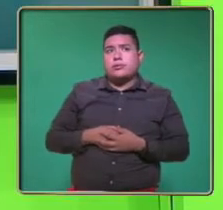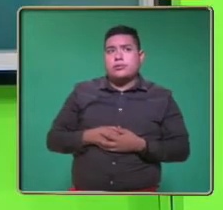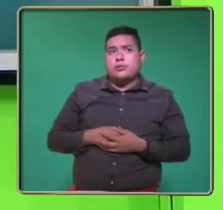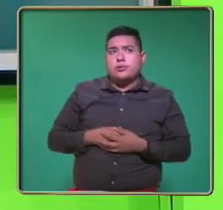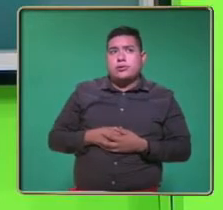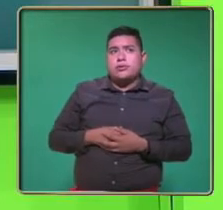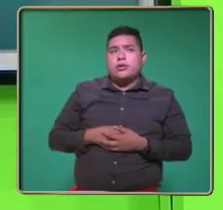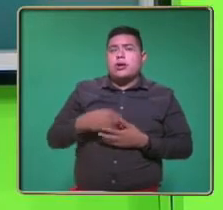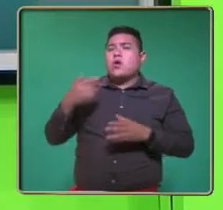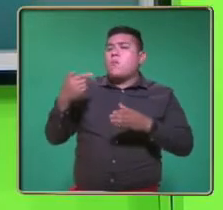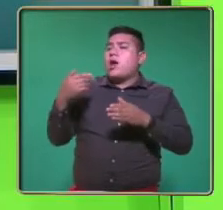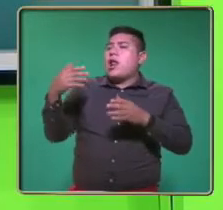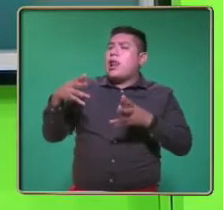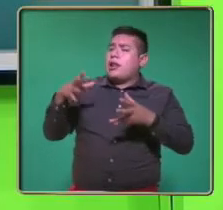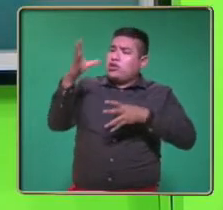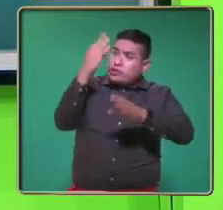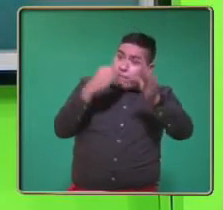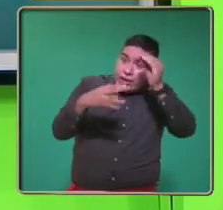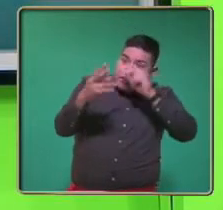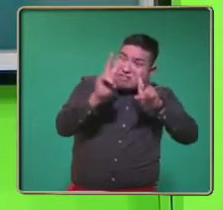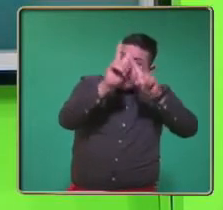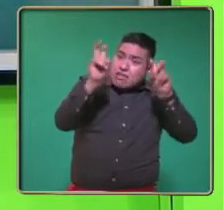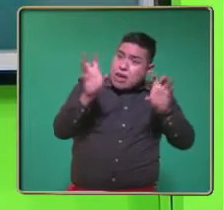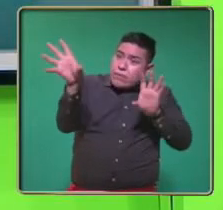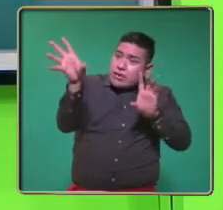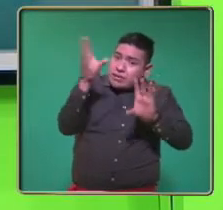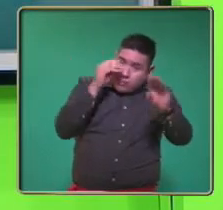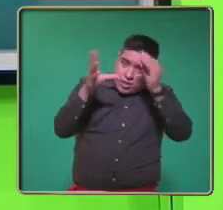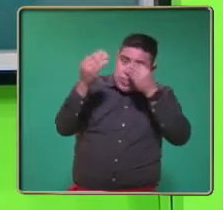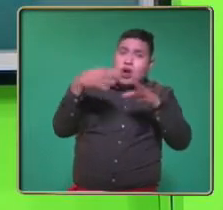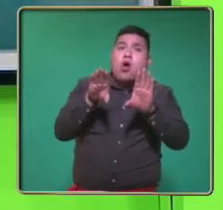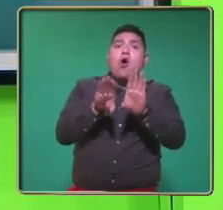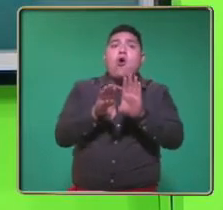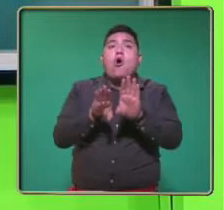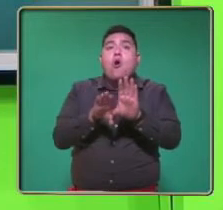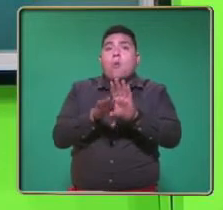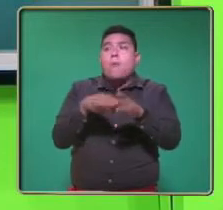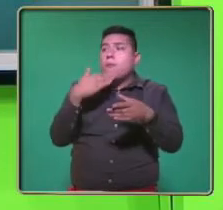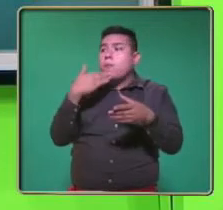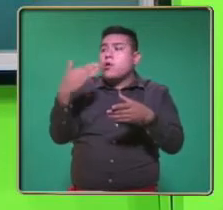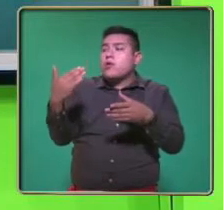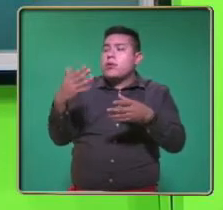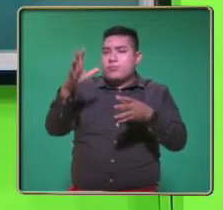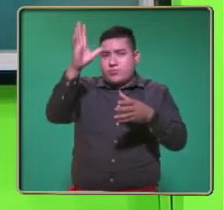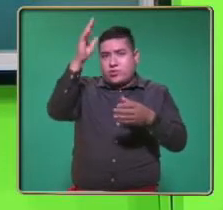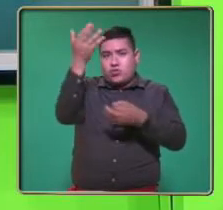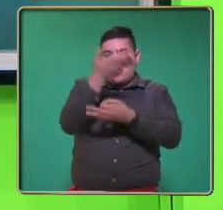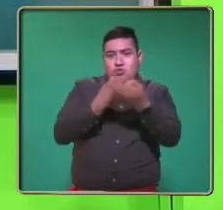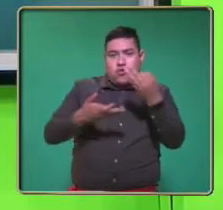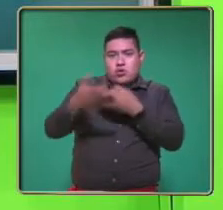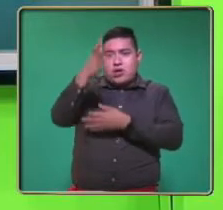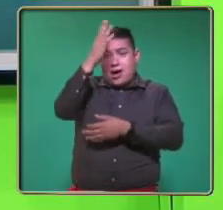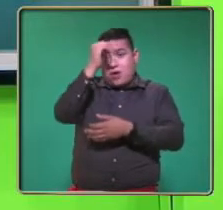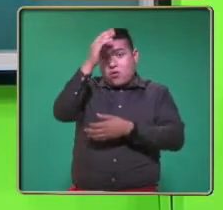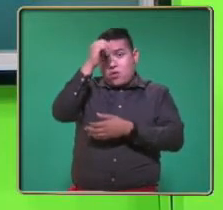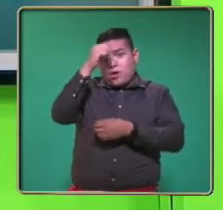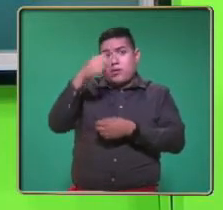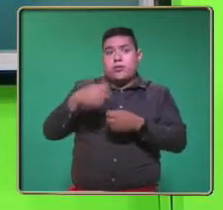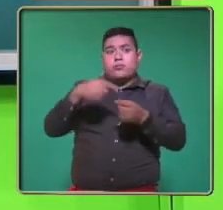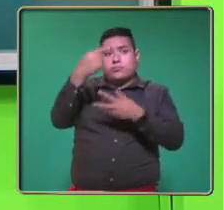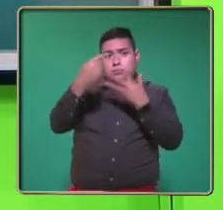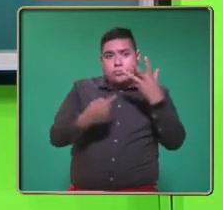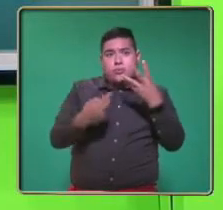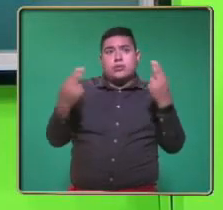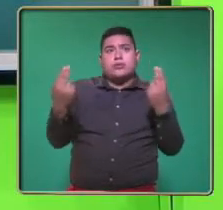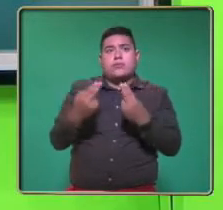a introducirse a los contenidos y a las actividades de la escuela? Pues bien, se van tomando acuerdos y medidas necesarias para